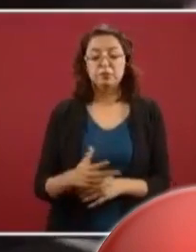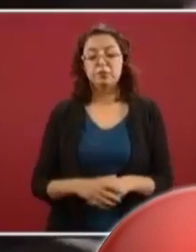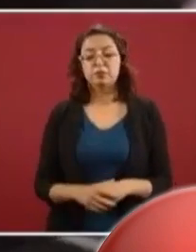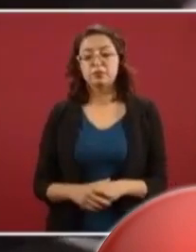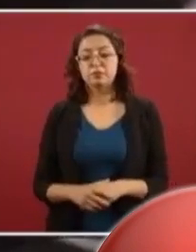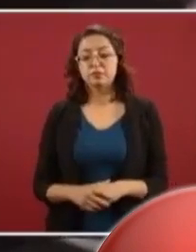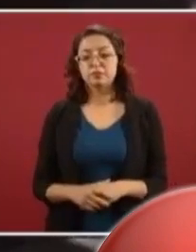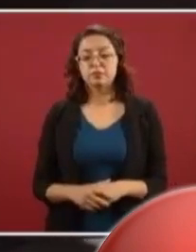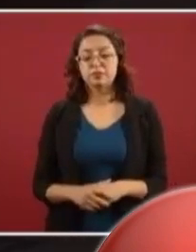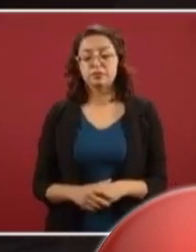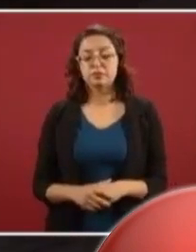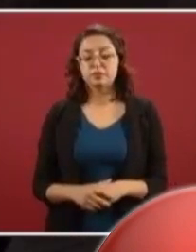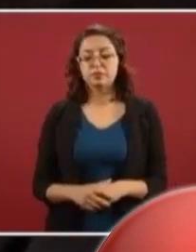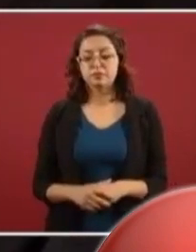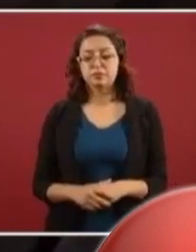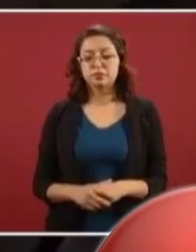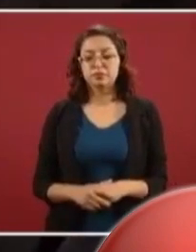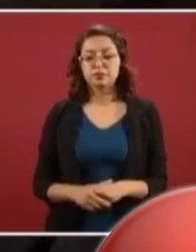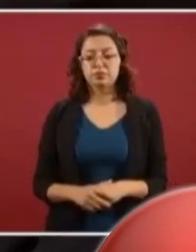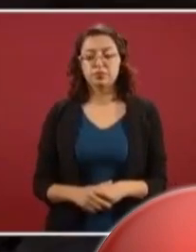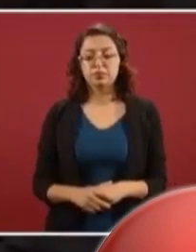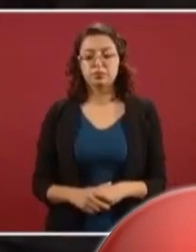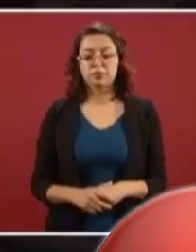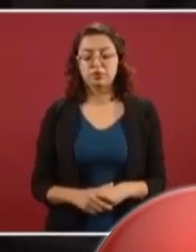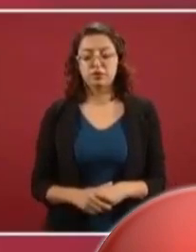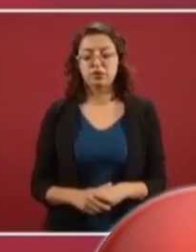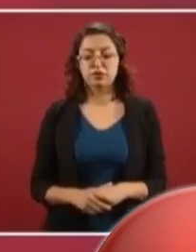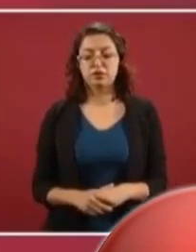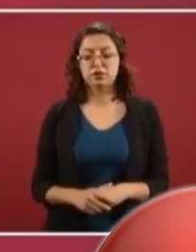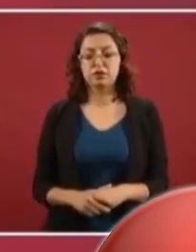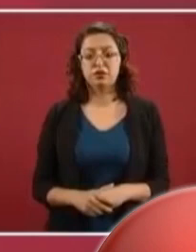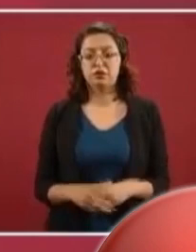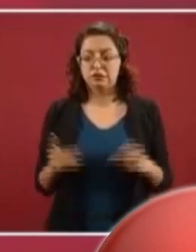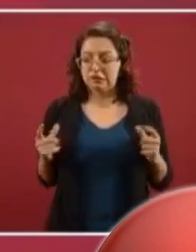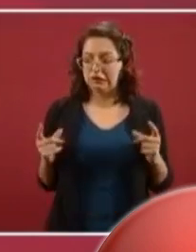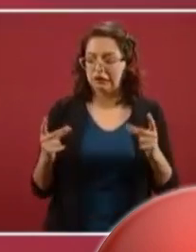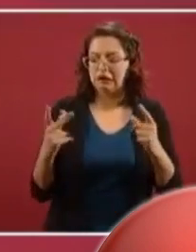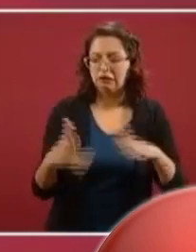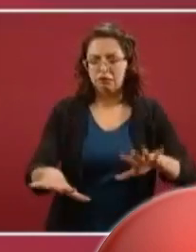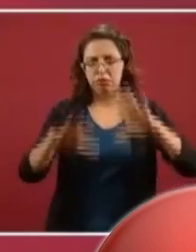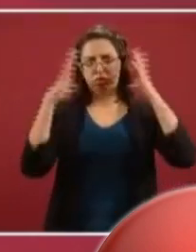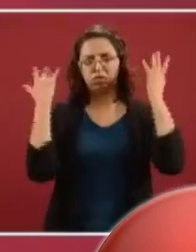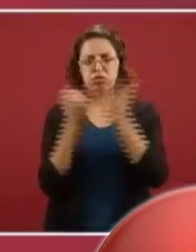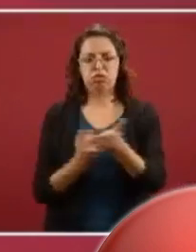si lo estamos haciendo con prisa